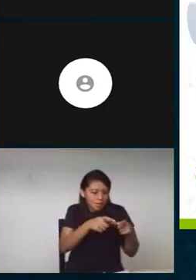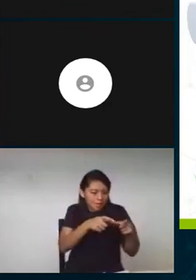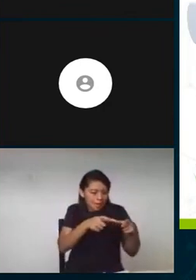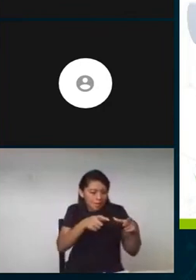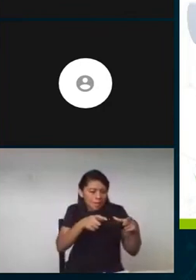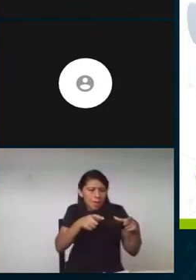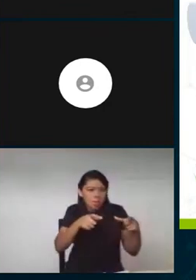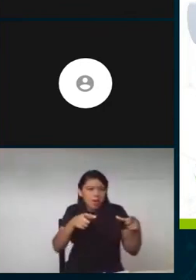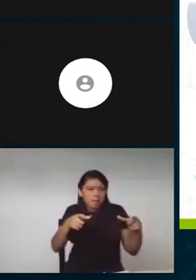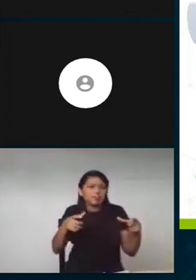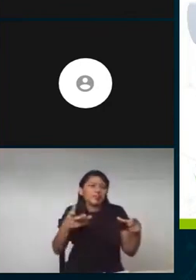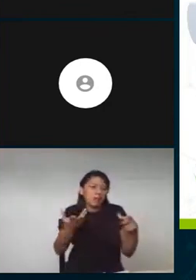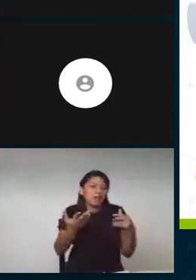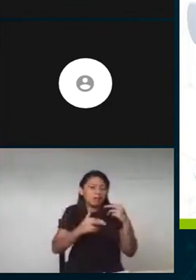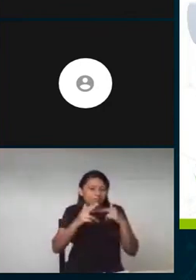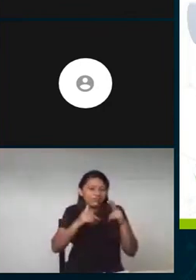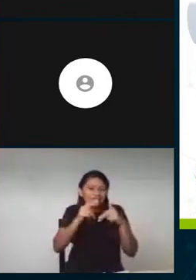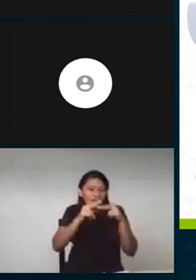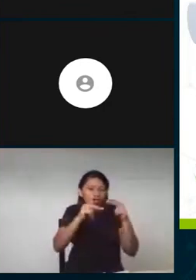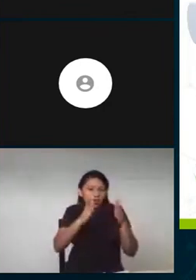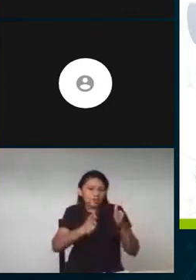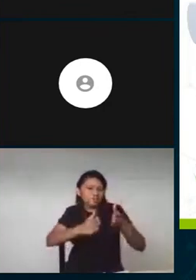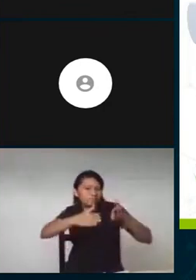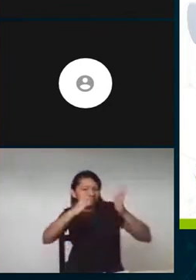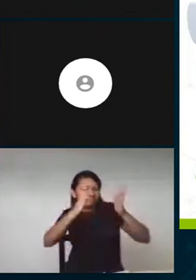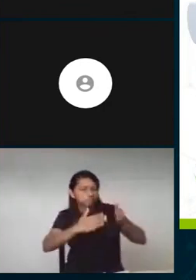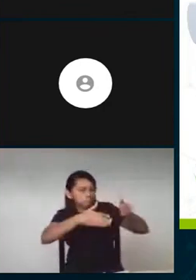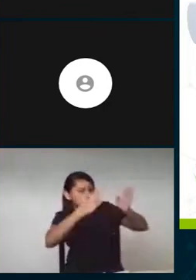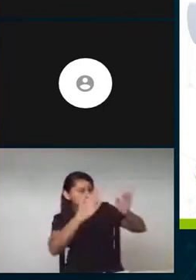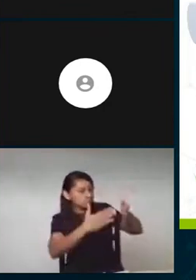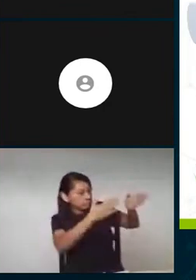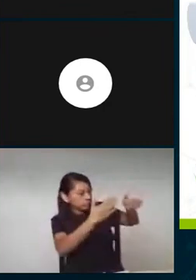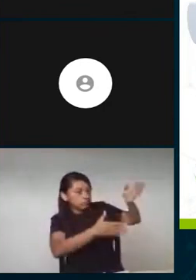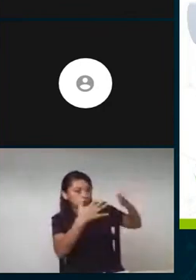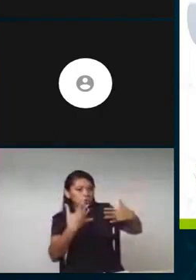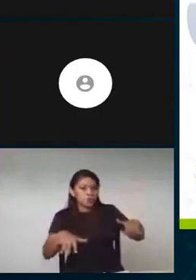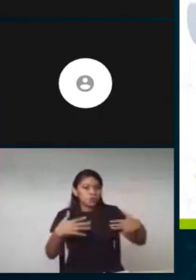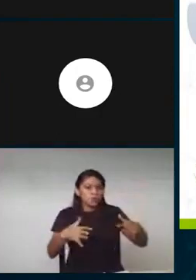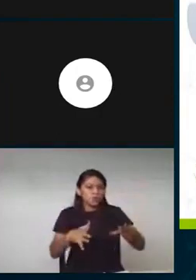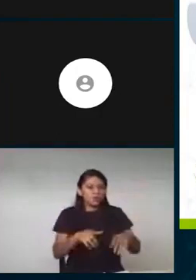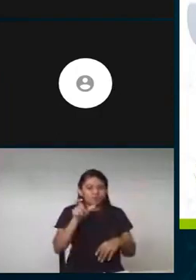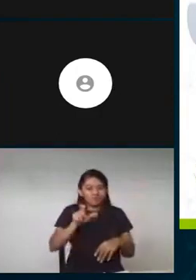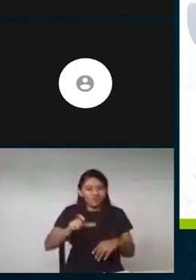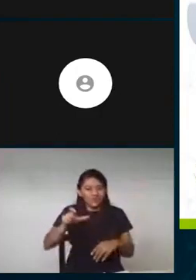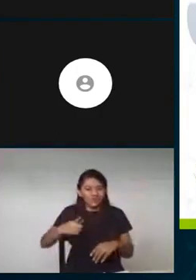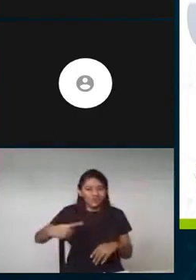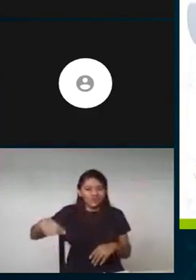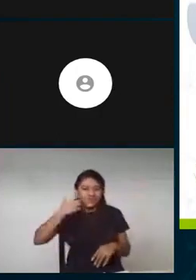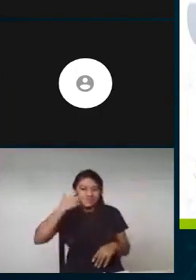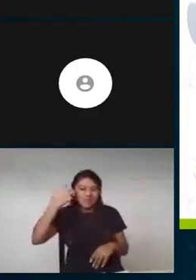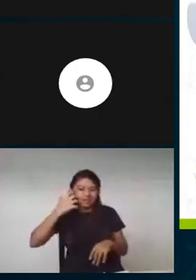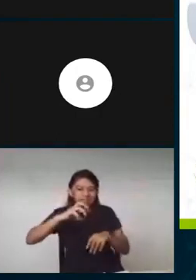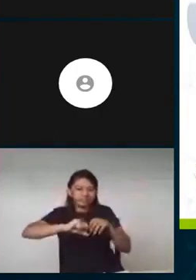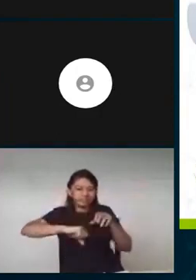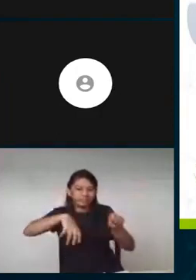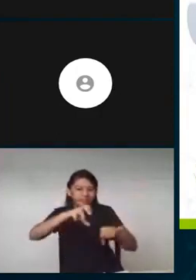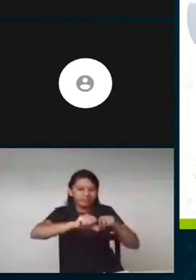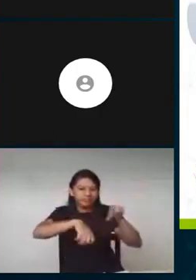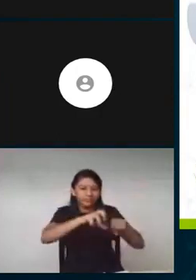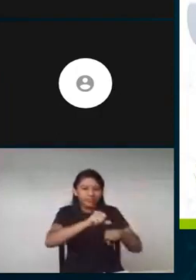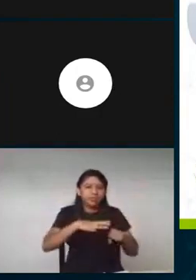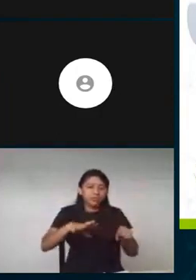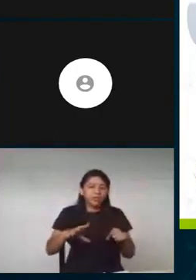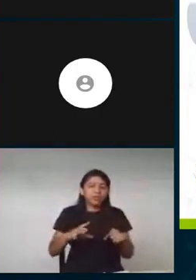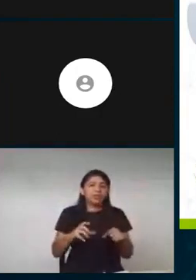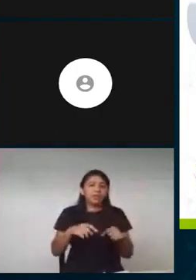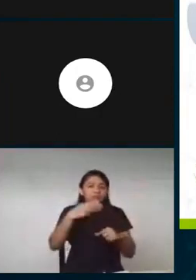un nivel de adquisición por parte de las personas mayor, ¿cierto? Pero vemos que el tema de los residuos